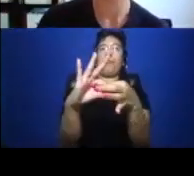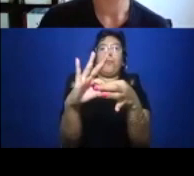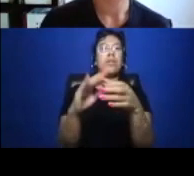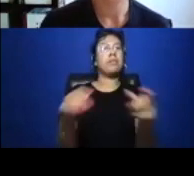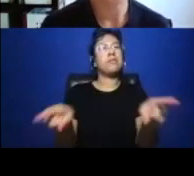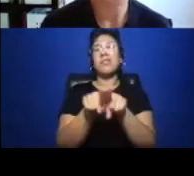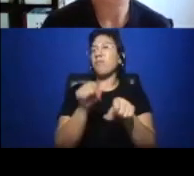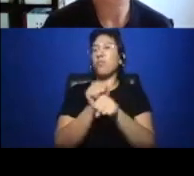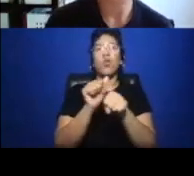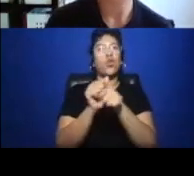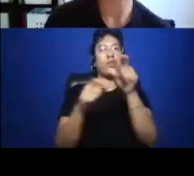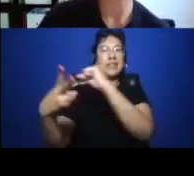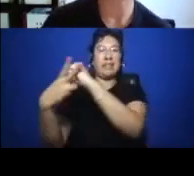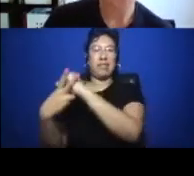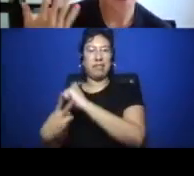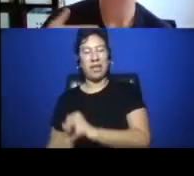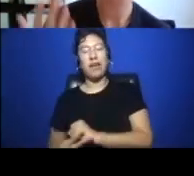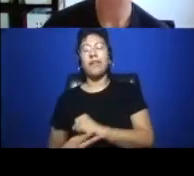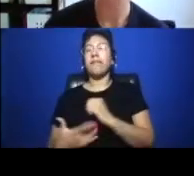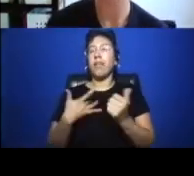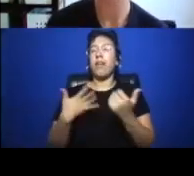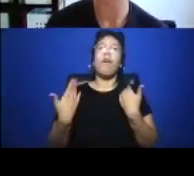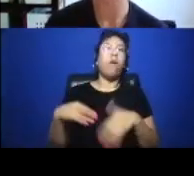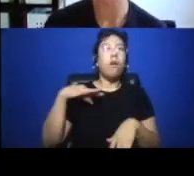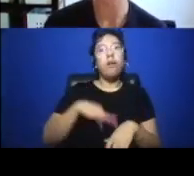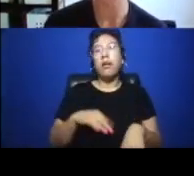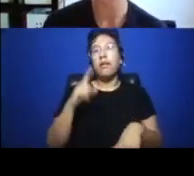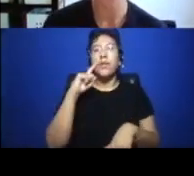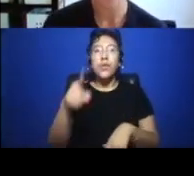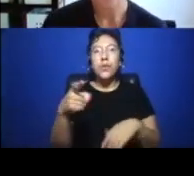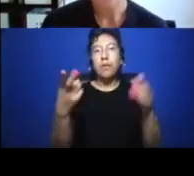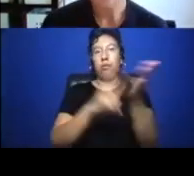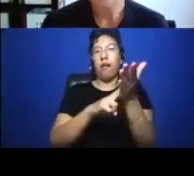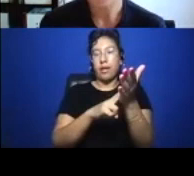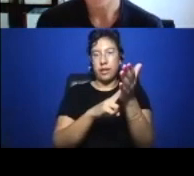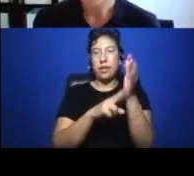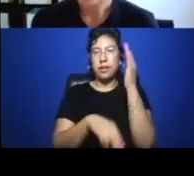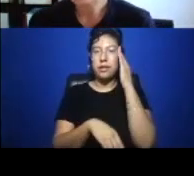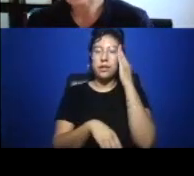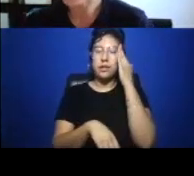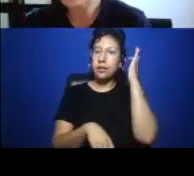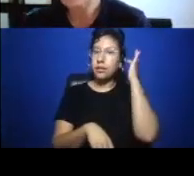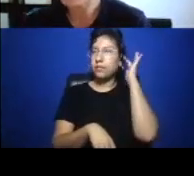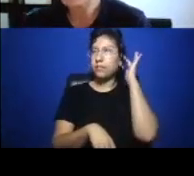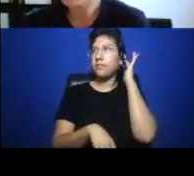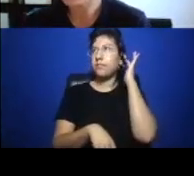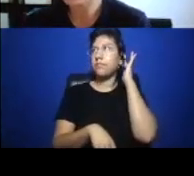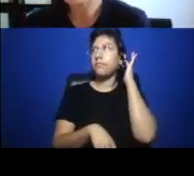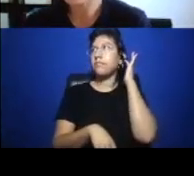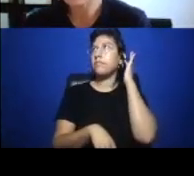de navegador que hacen eso para ustedes si encuentran que es útil para ustedes, pues, para registrarse en diferentes